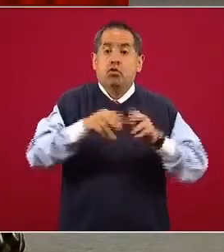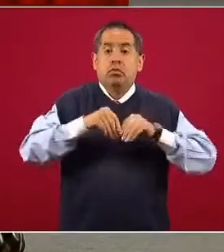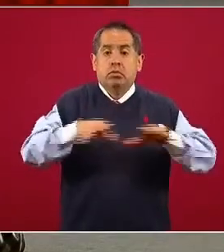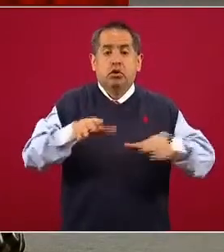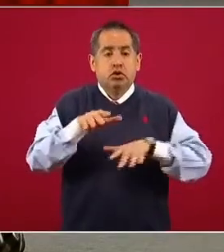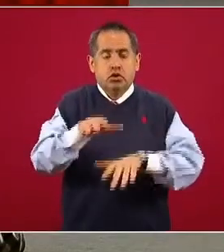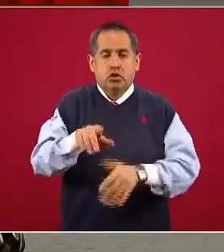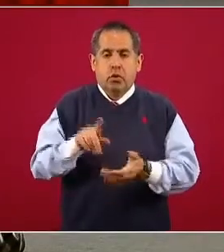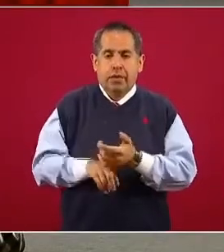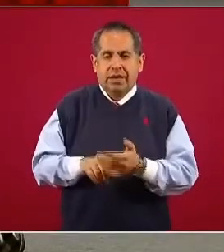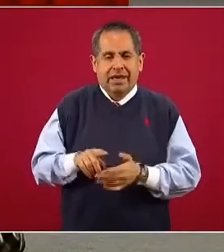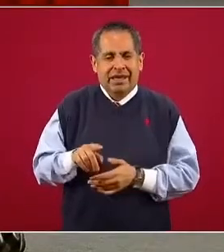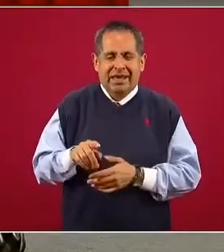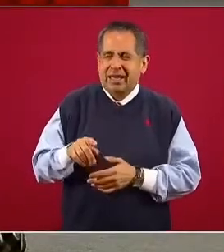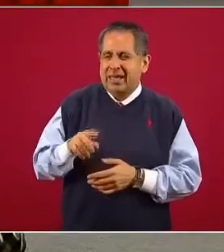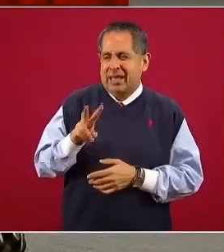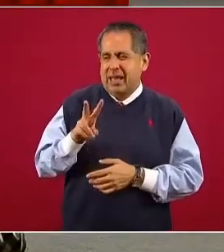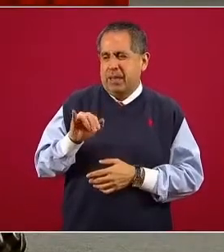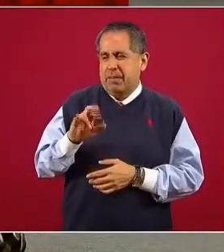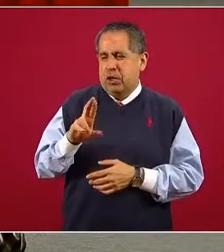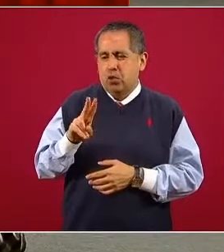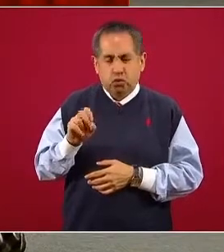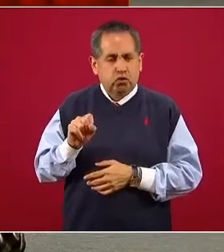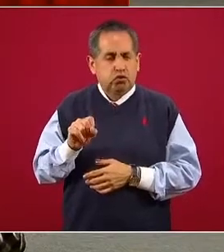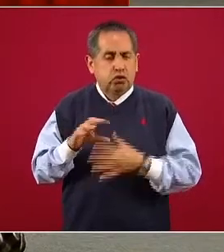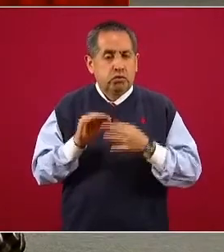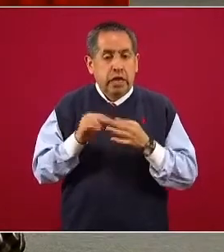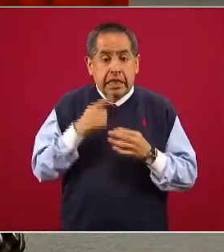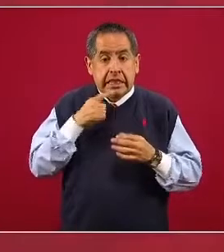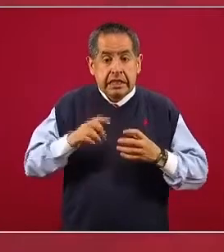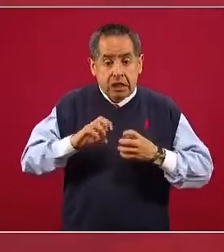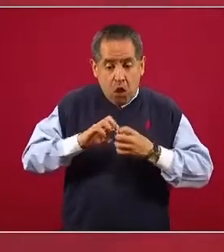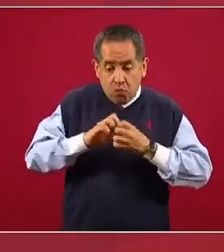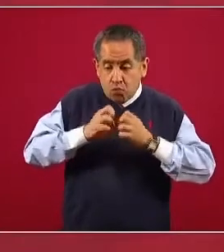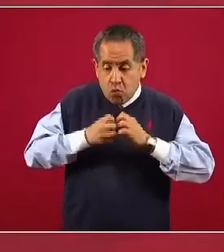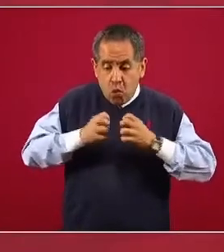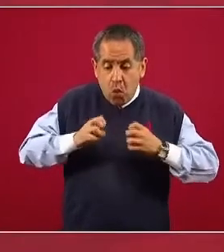revista sobre virología que habla de una mutación